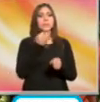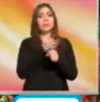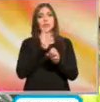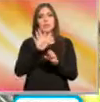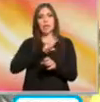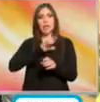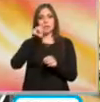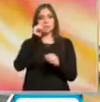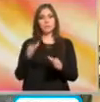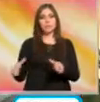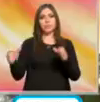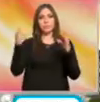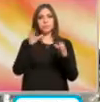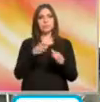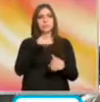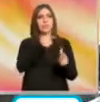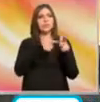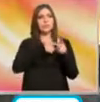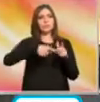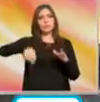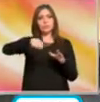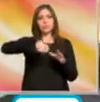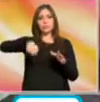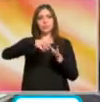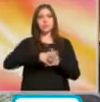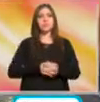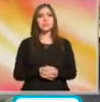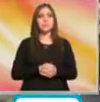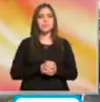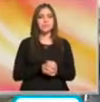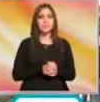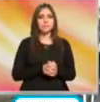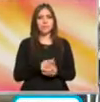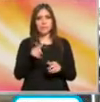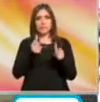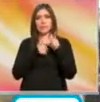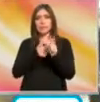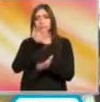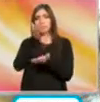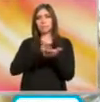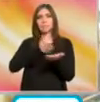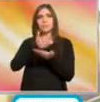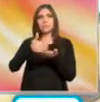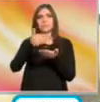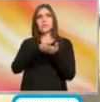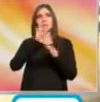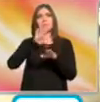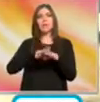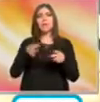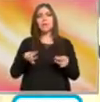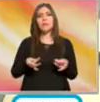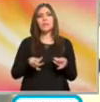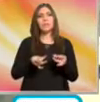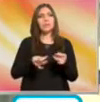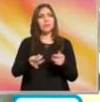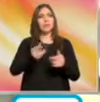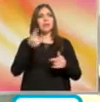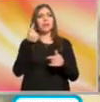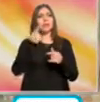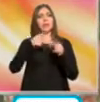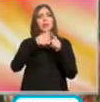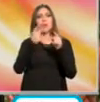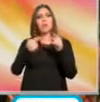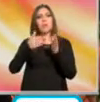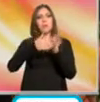A ver, Kike, a ver, tú muévele, más? tú muévele. ¿Cómo Acá yo vamos? sigo picando para que quede más fino, chef, que hoja de papel.